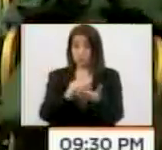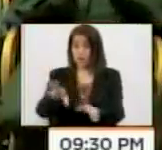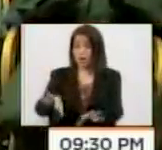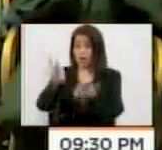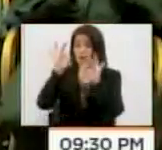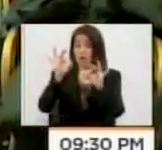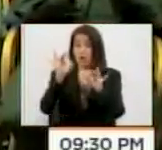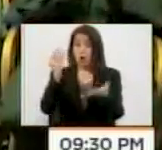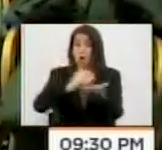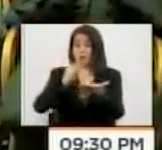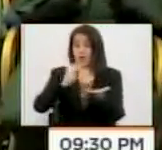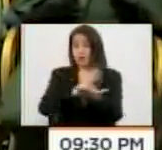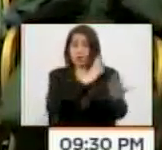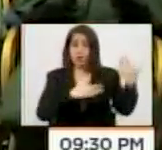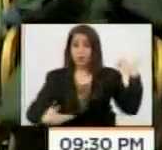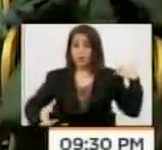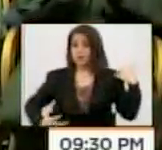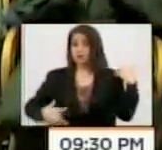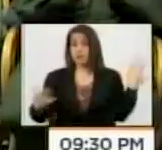República.